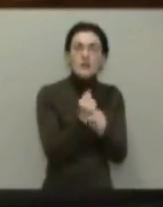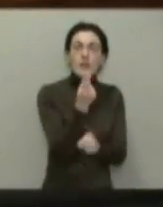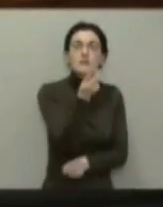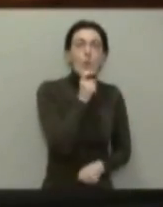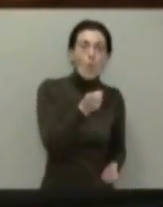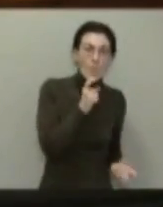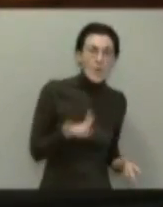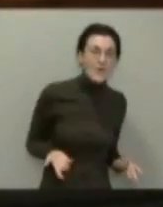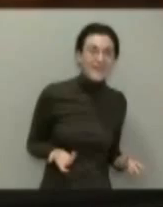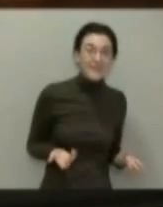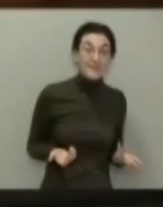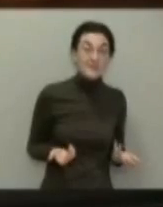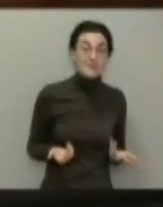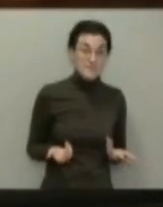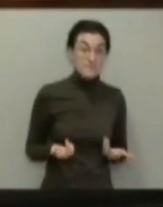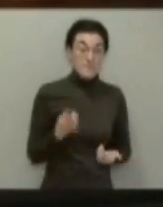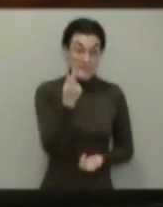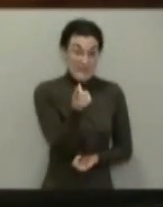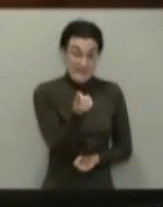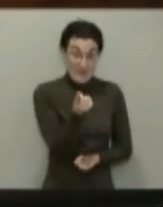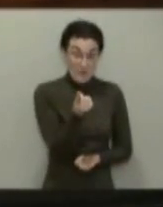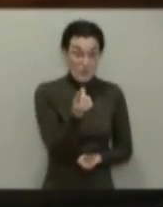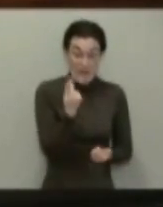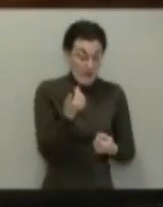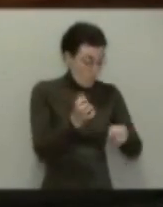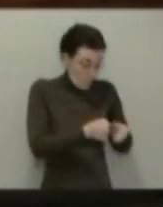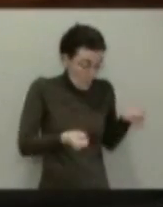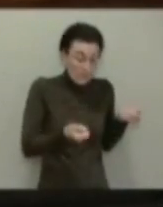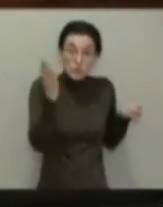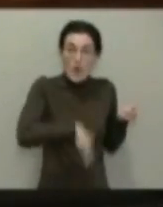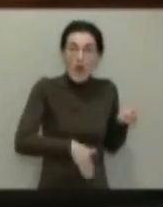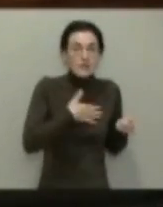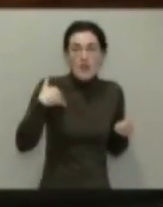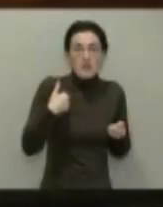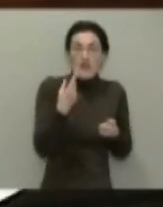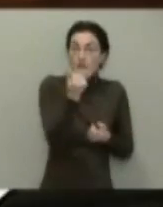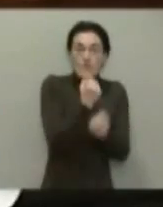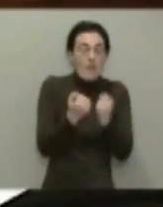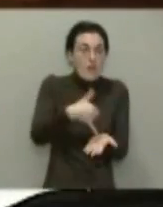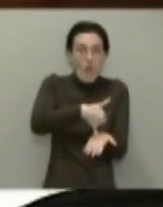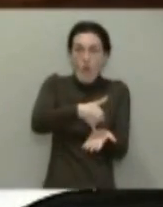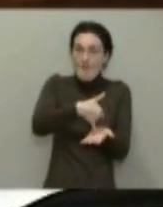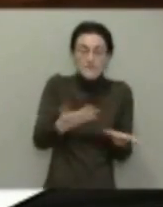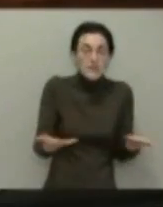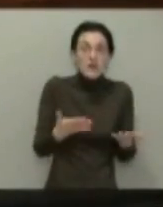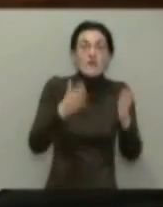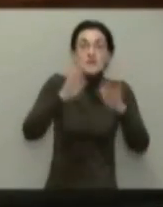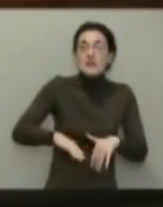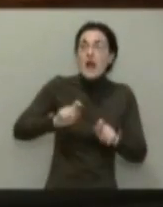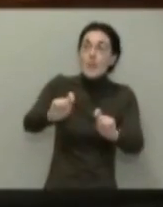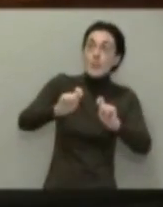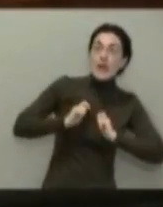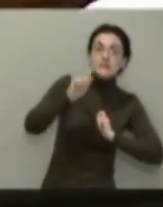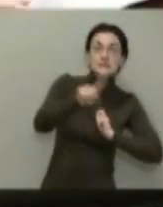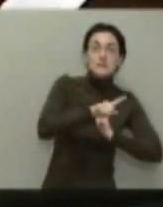dinero? Con un dinero que no se dispone, es decir, con la absoluta precariedad financiera, y sin saber si finalmente me van a resolver y me van a dar el